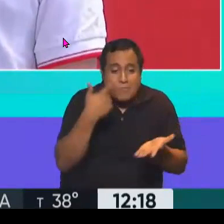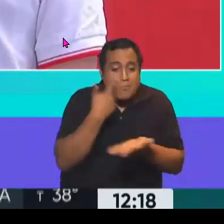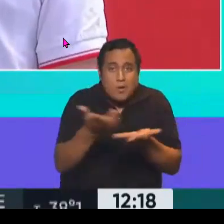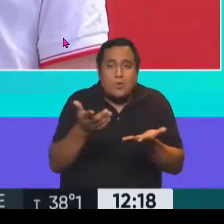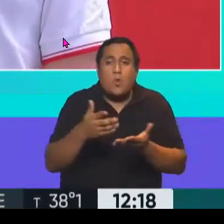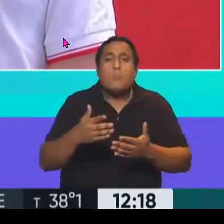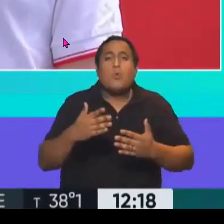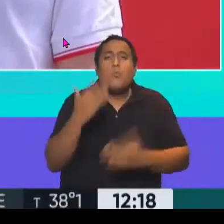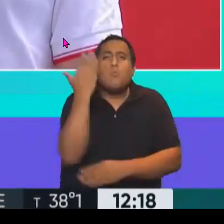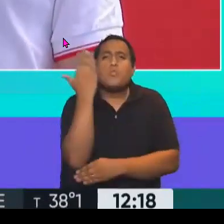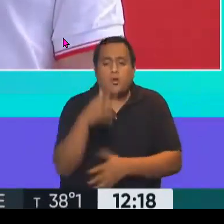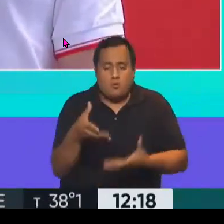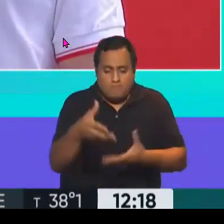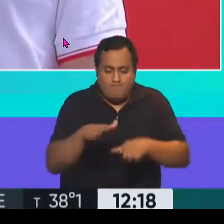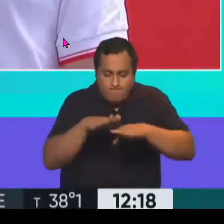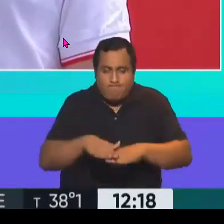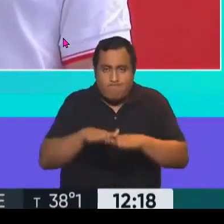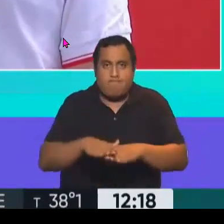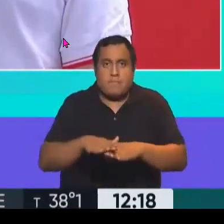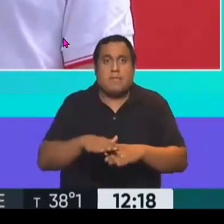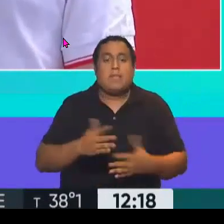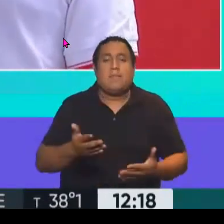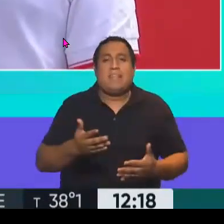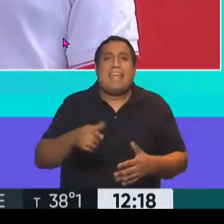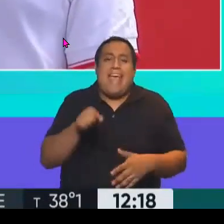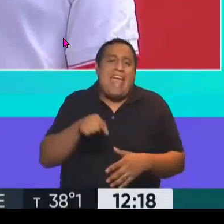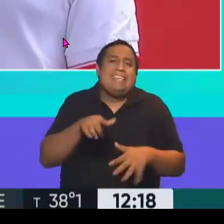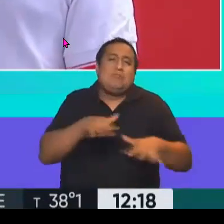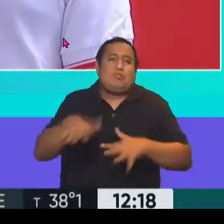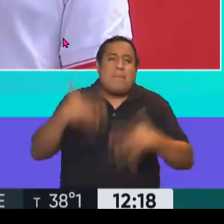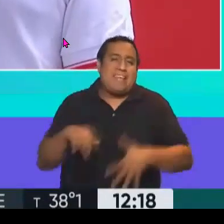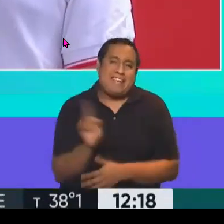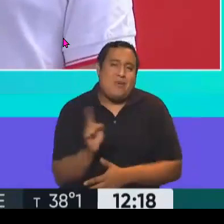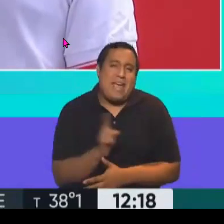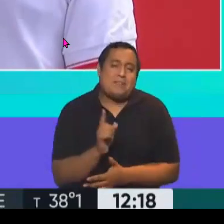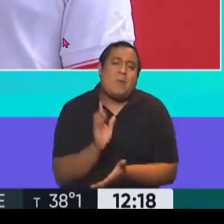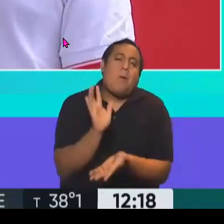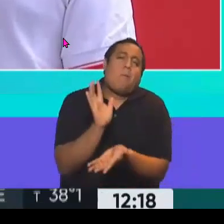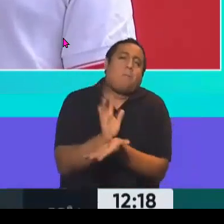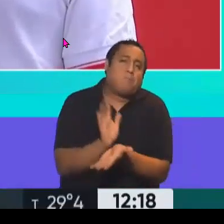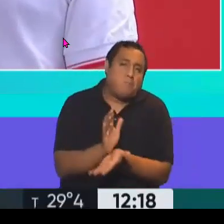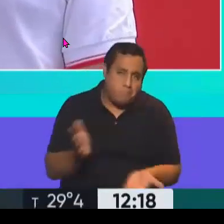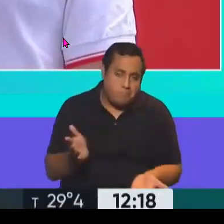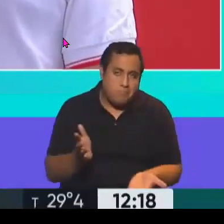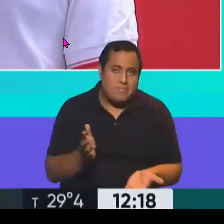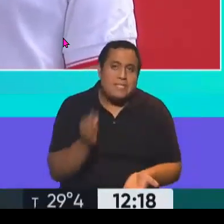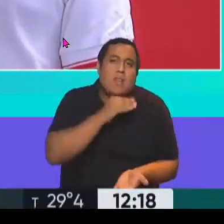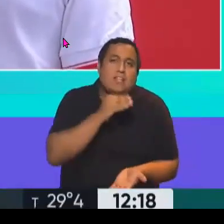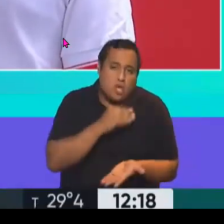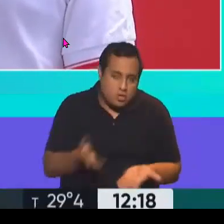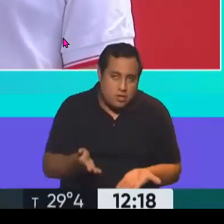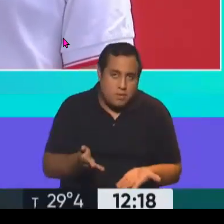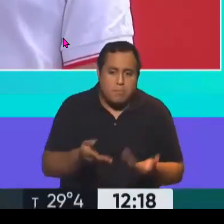mostrando ahí, con un muñeco, cuando la situación de emergencia no es del momento. Digo, esto está vinculado con, bueno, hay